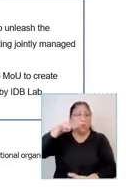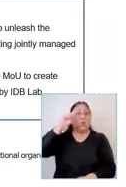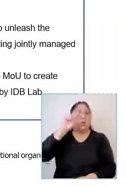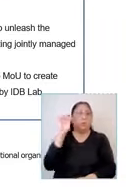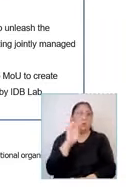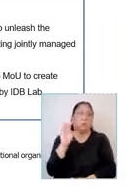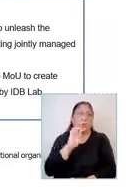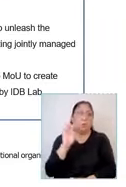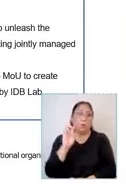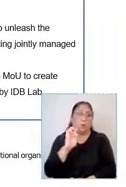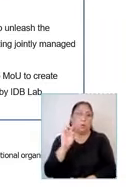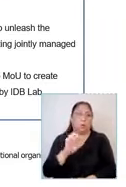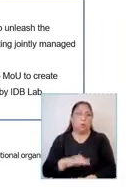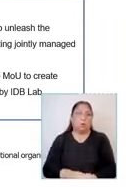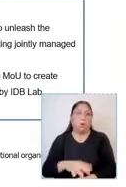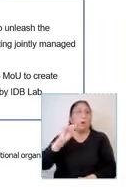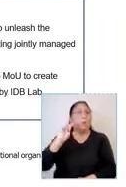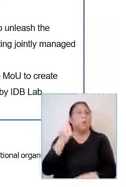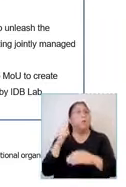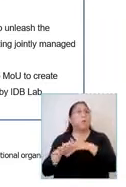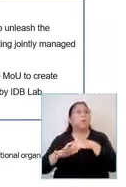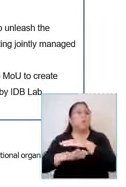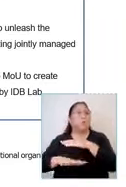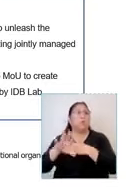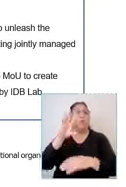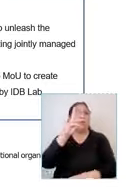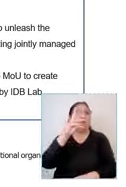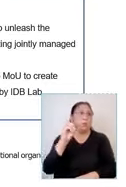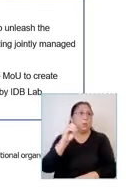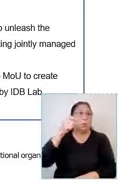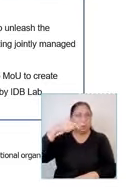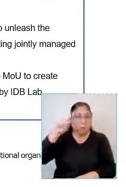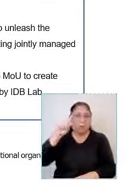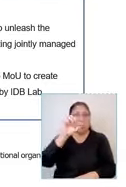el primer fondo de 60 millones del ADB.